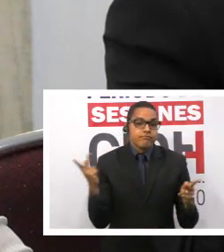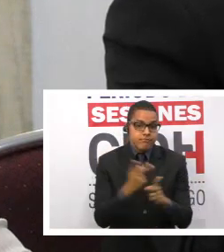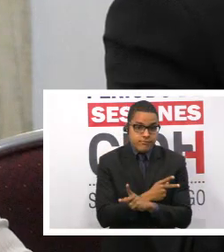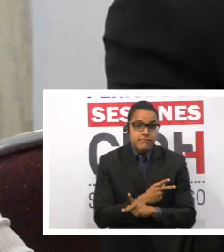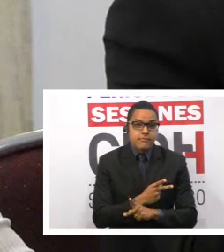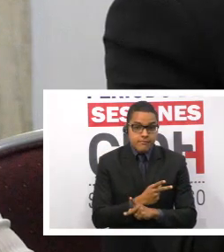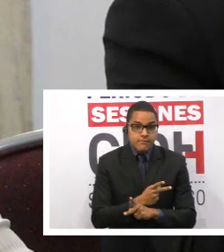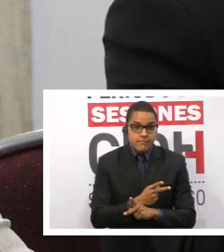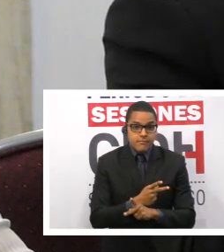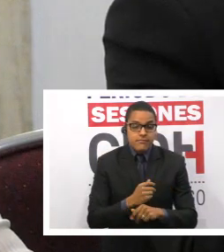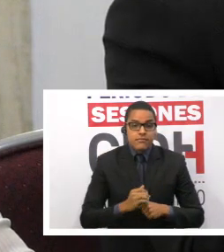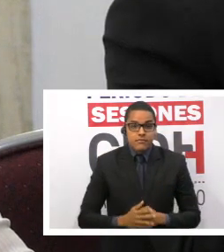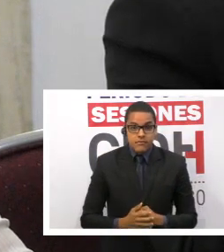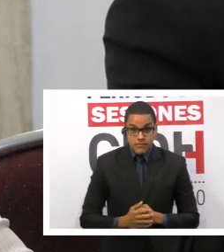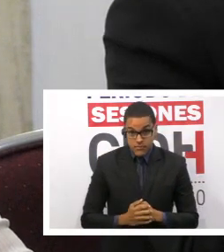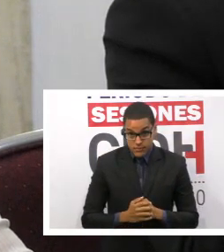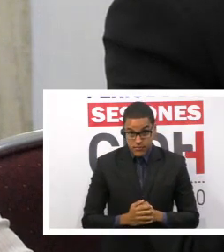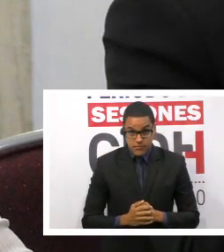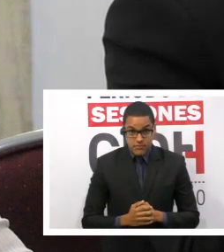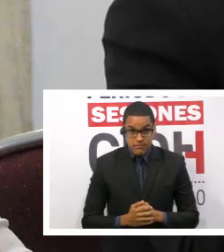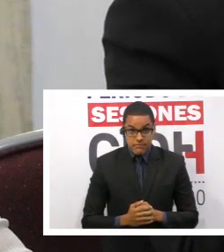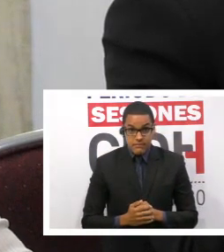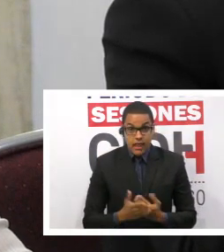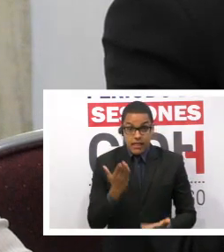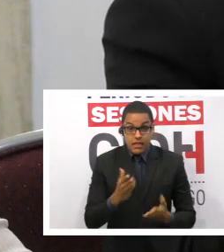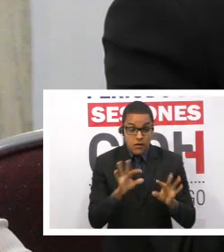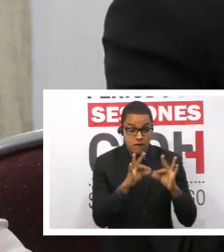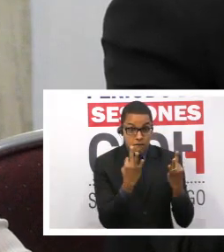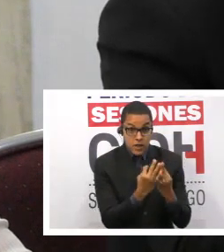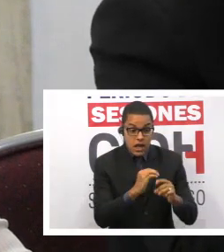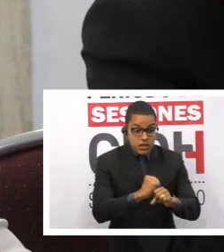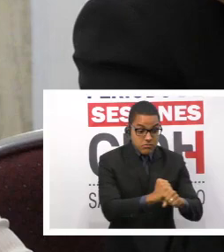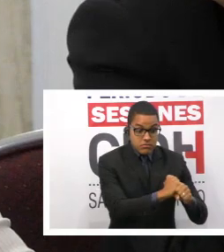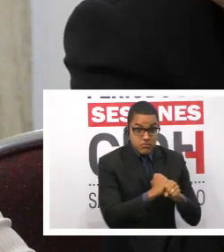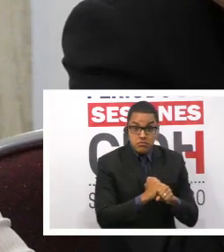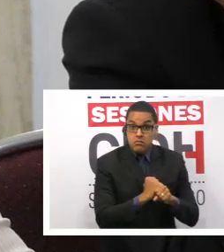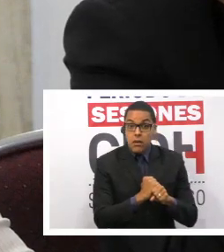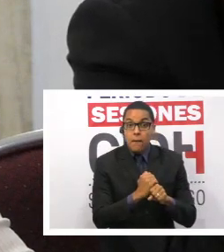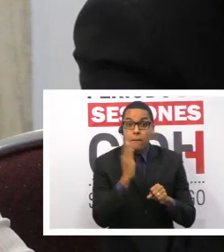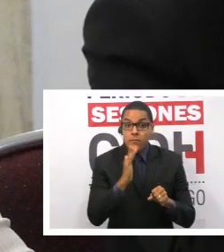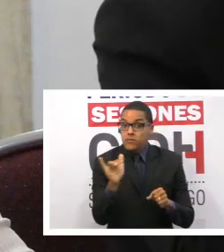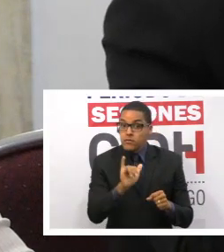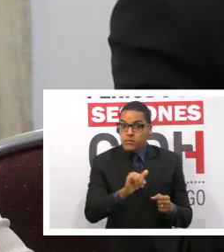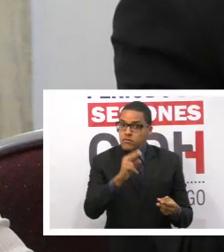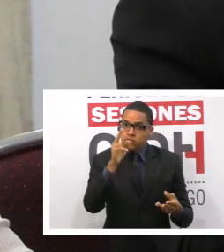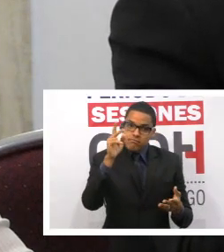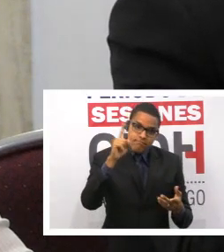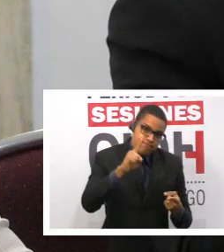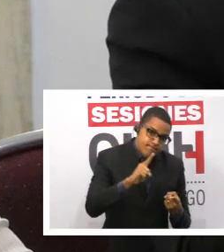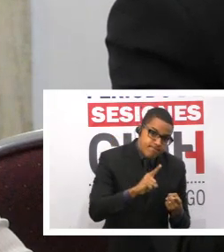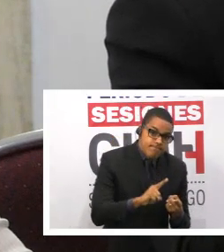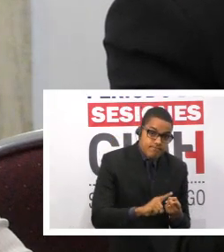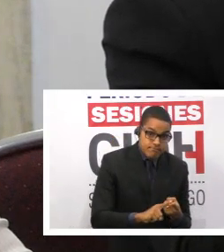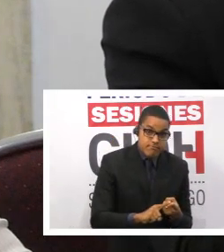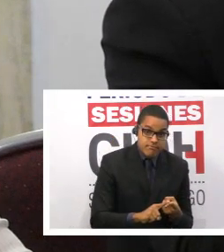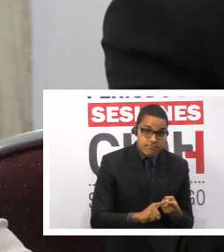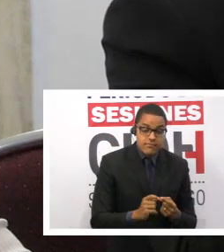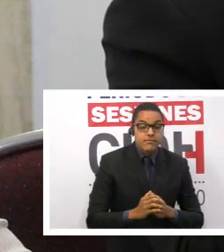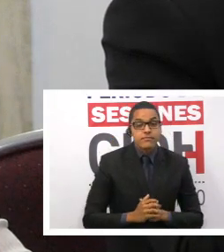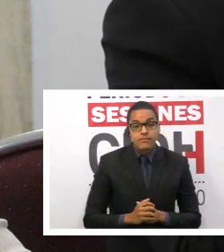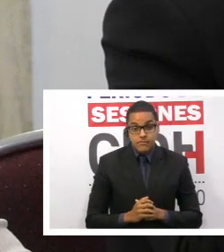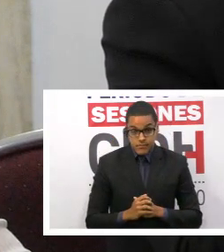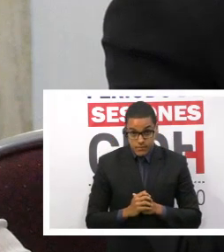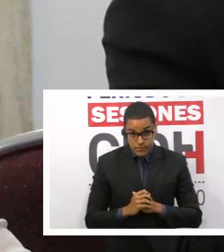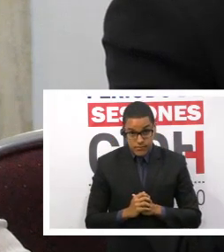apenas estas políticas viola un principio negro se social contrariando obligaciones internacionales de derechos humanos